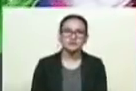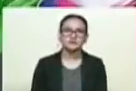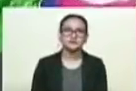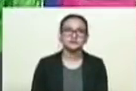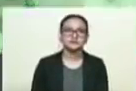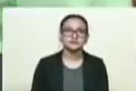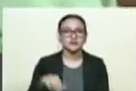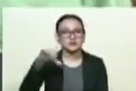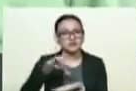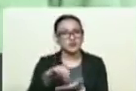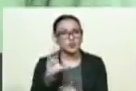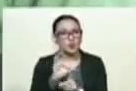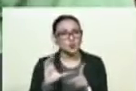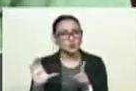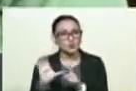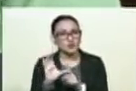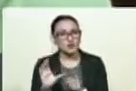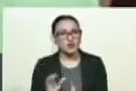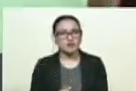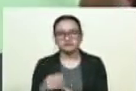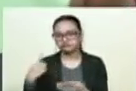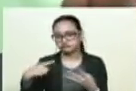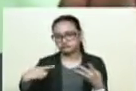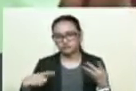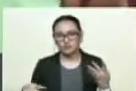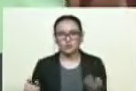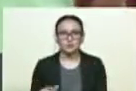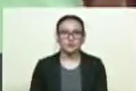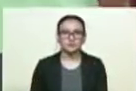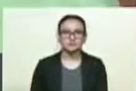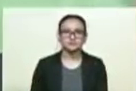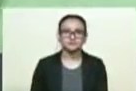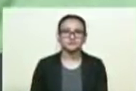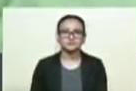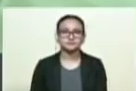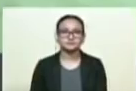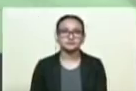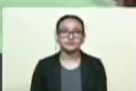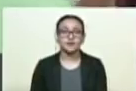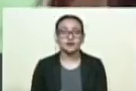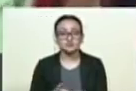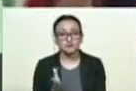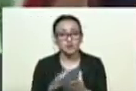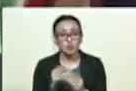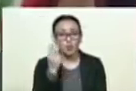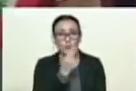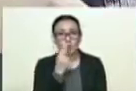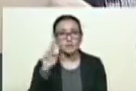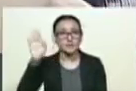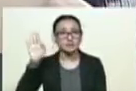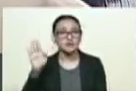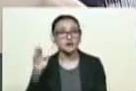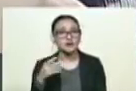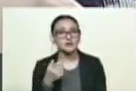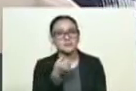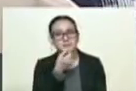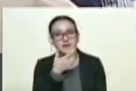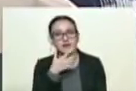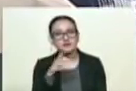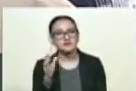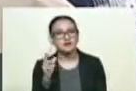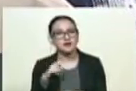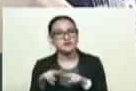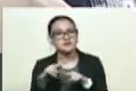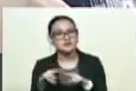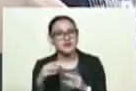centros culturales, etcétera, etcétera. Así que los voy a juramentar. Mira esta niña que bella, vale, igualita a su